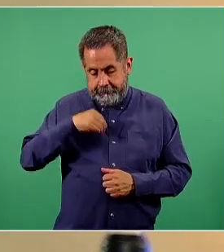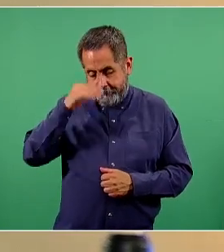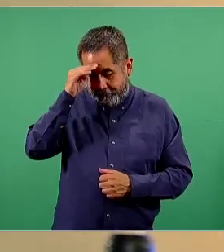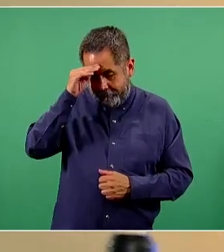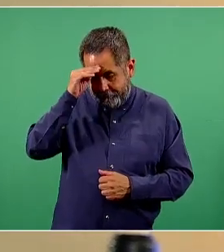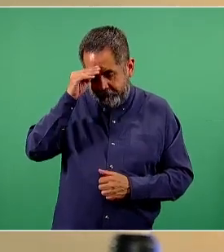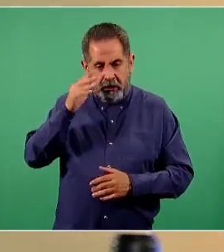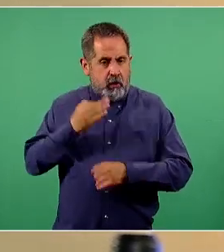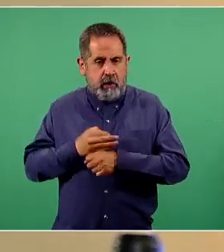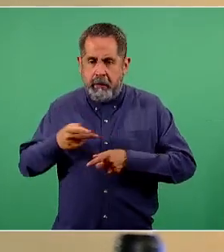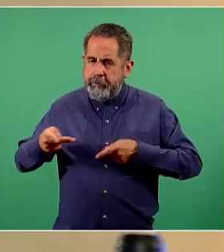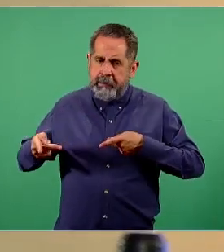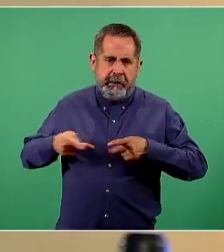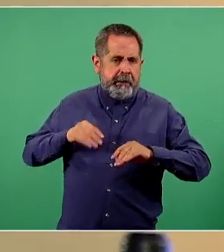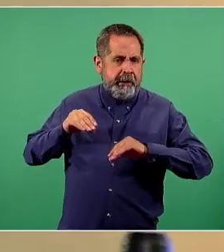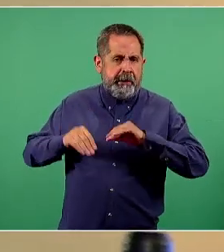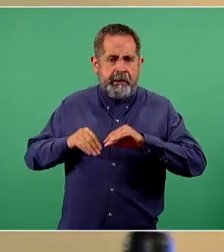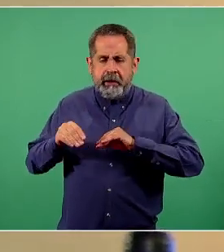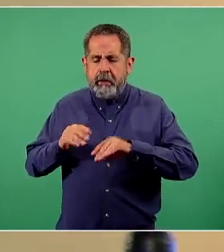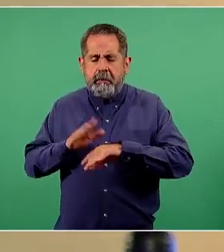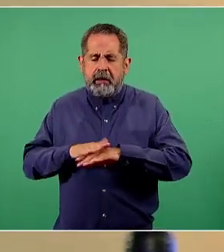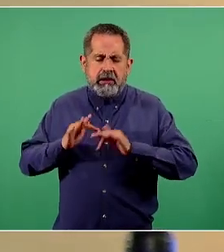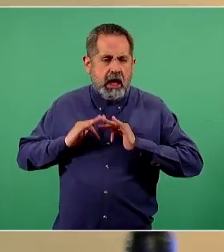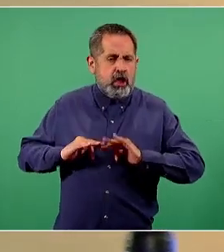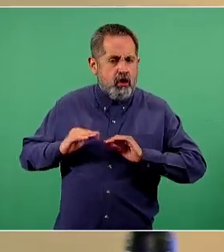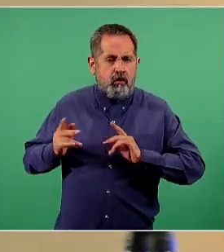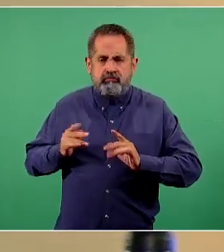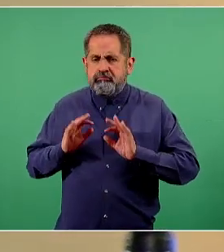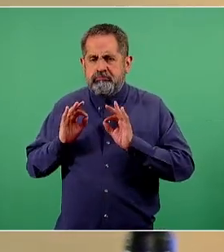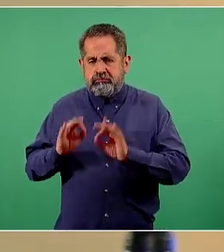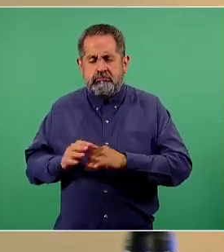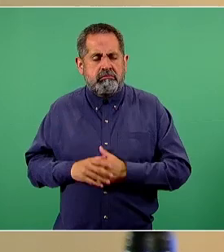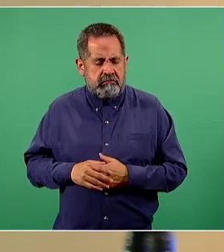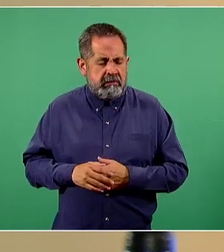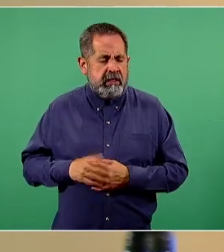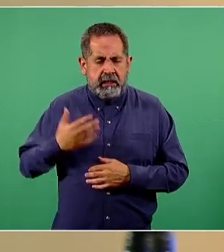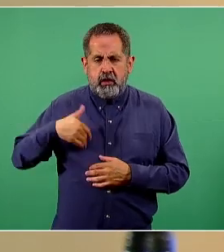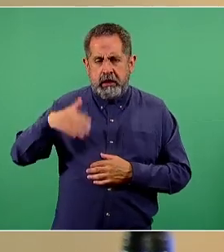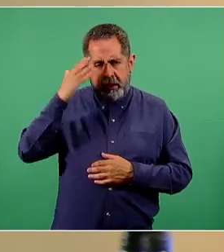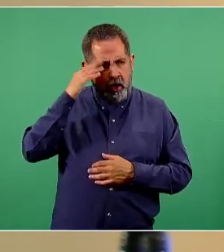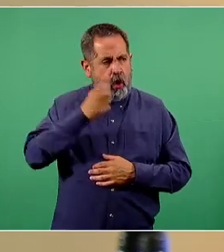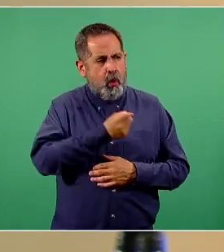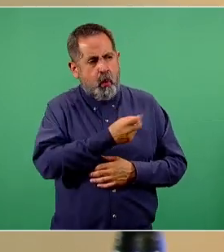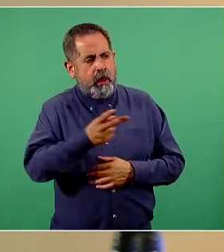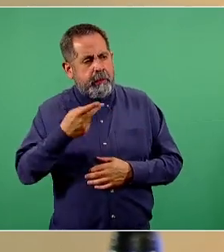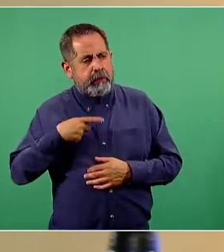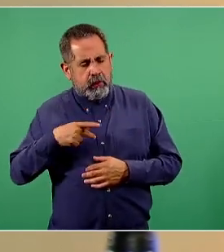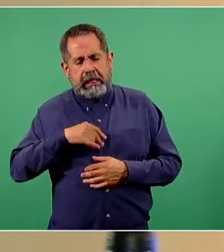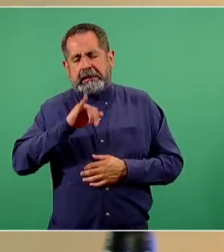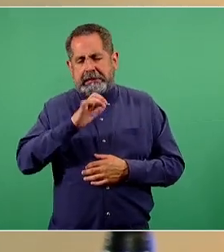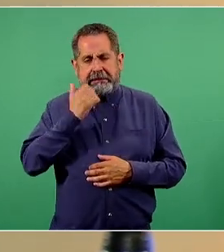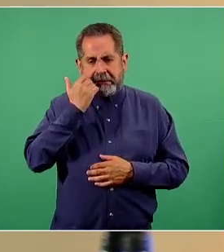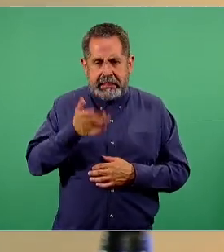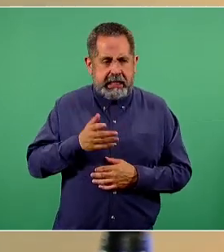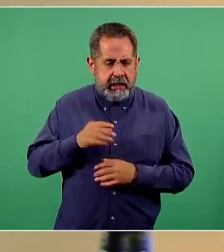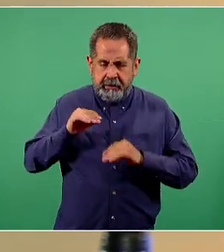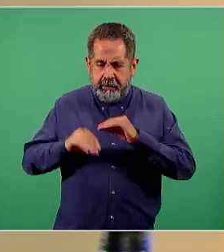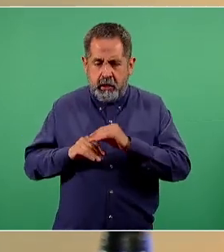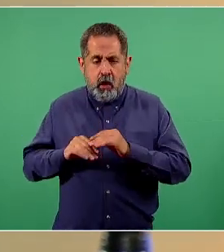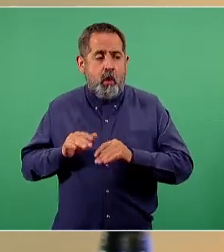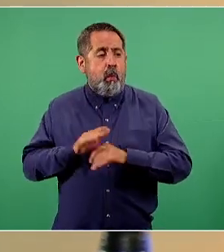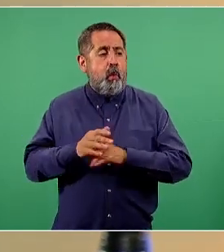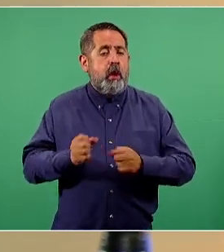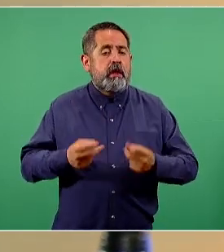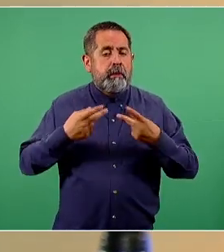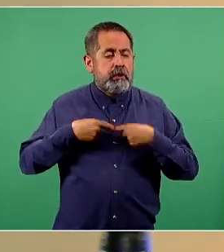permitido trabajar con tranquilidad de decir, sabemos cuántas personas hay en el censo, pero también sabemos cuántas